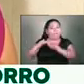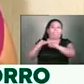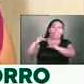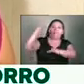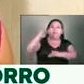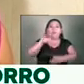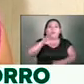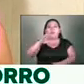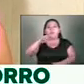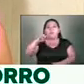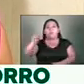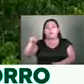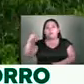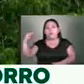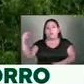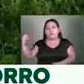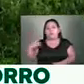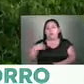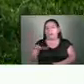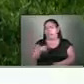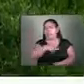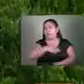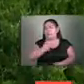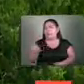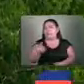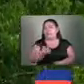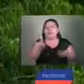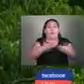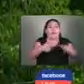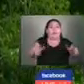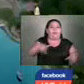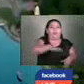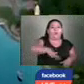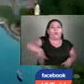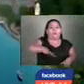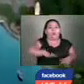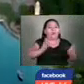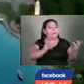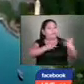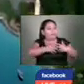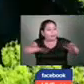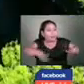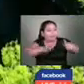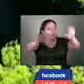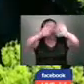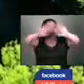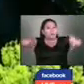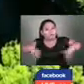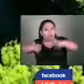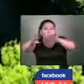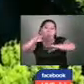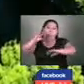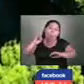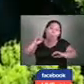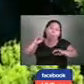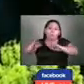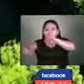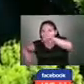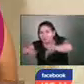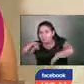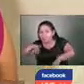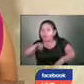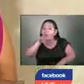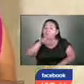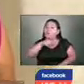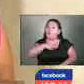la mayoría ha preferido todas las áreas más libres, todo lo que tenga que ver con los parques recreativos o acuáticos al aire libre. Esa